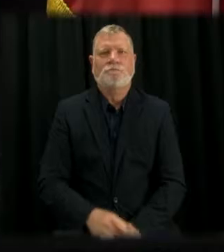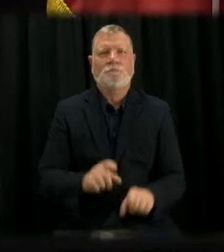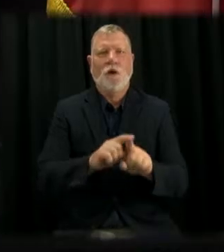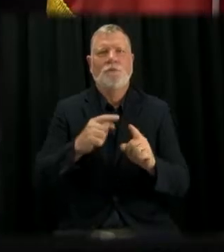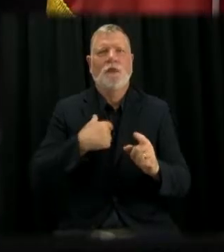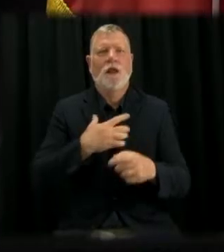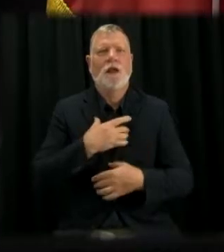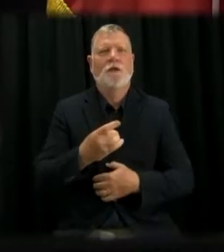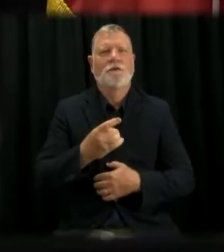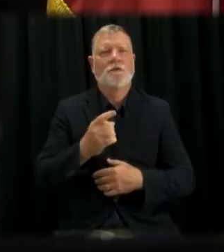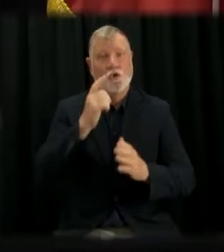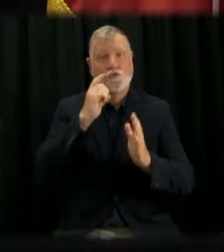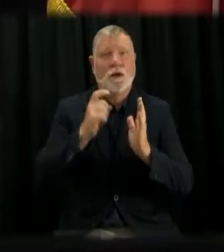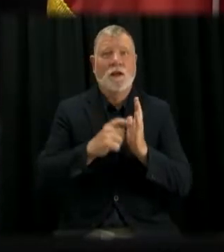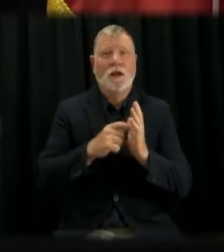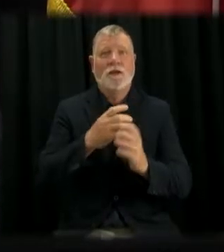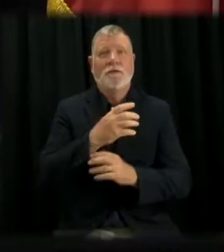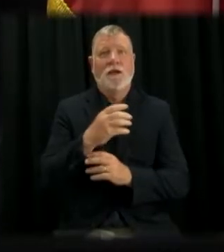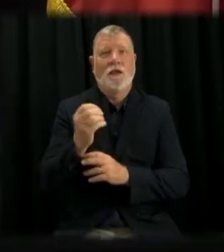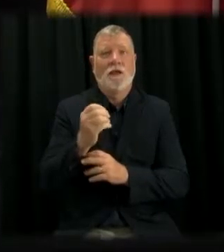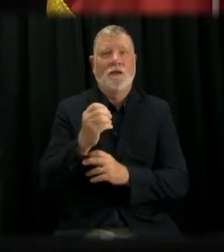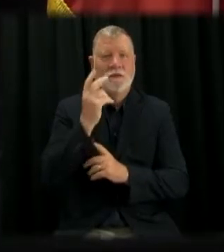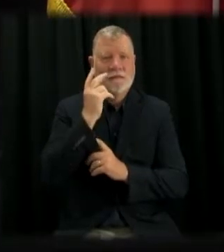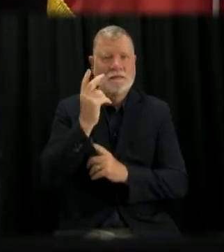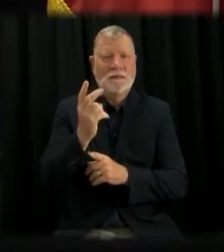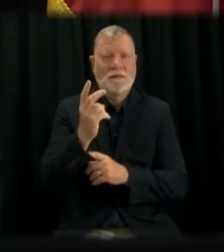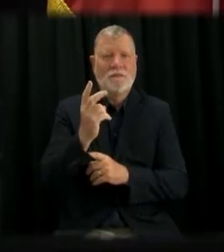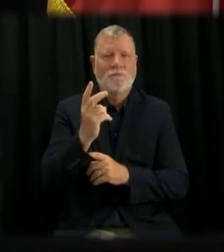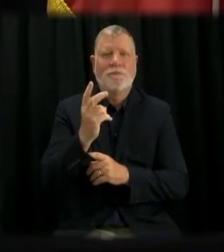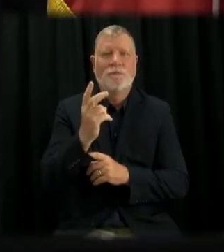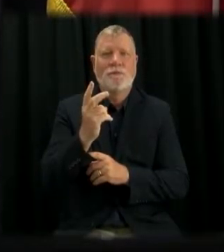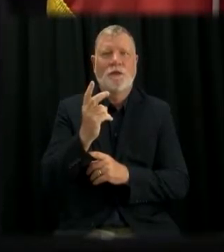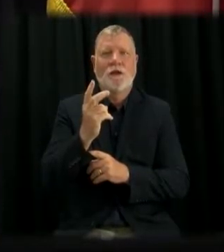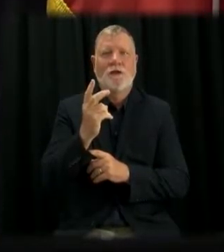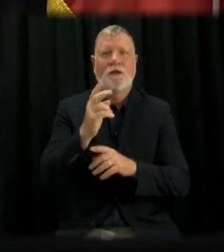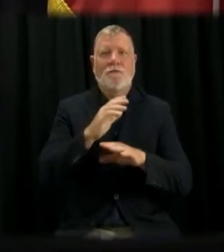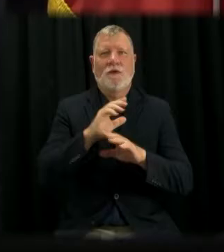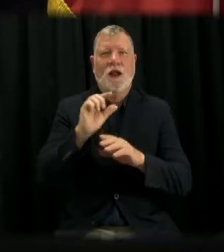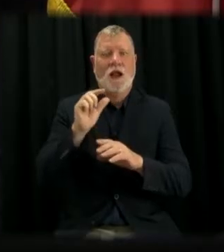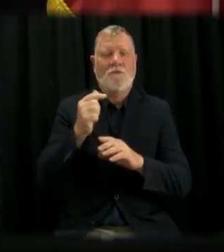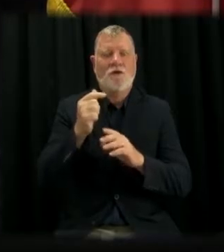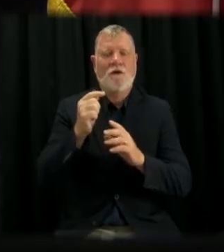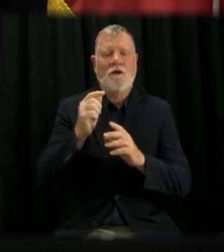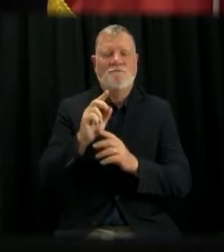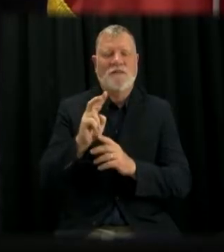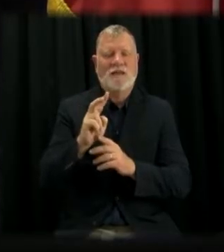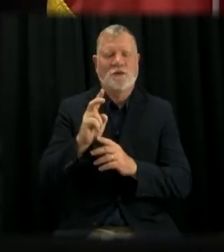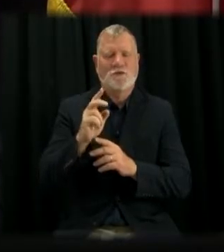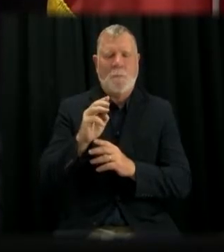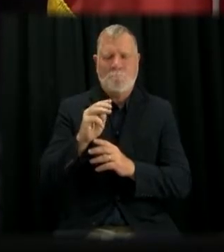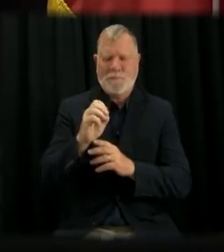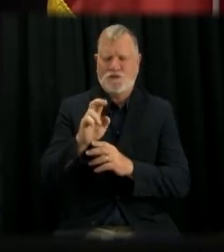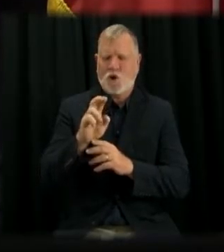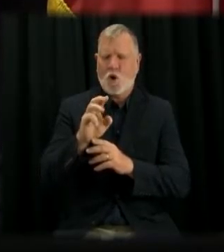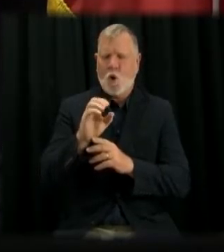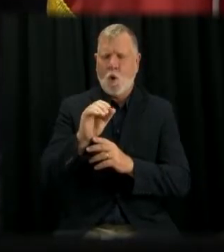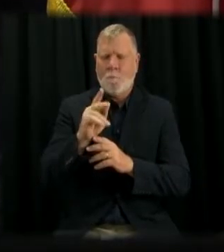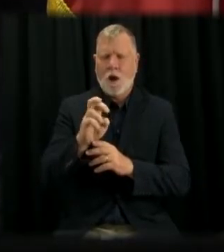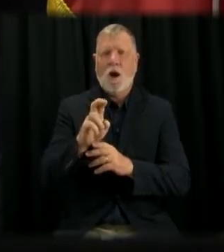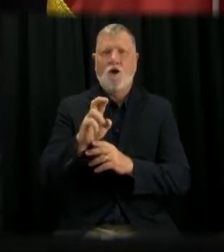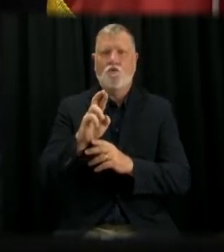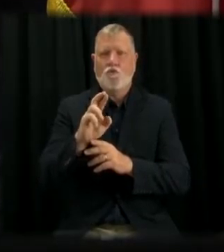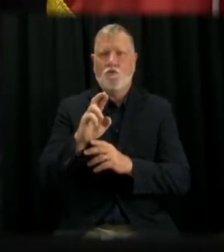Y también quisiera reconocer, y veo que el miembro ex oficio de la gobernadora Vázquez, el señor Omar Marrero,